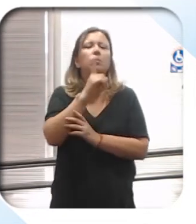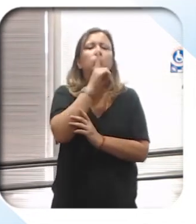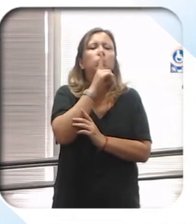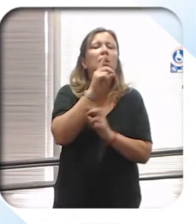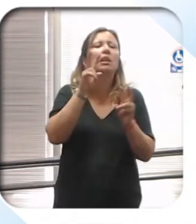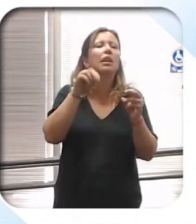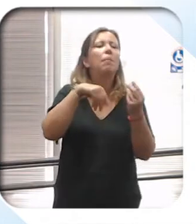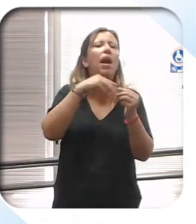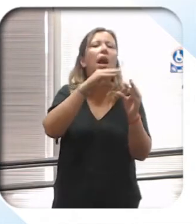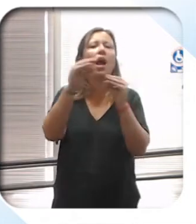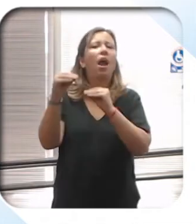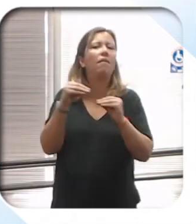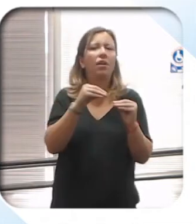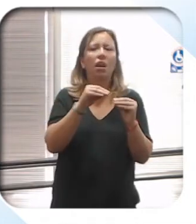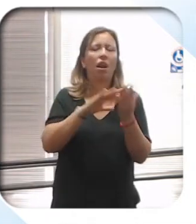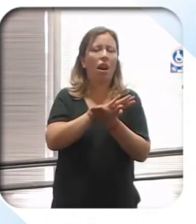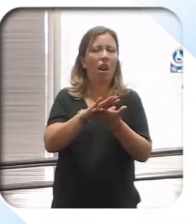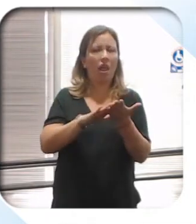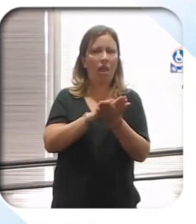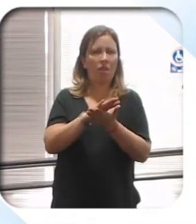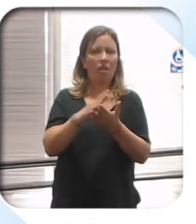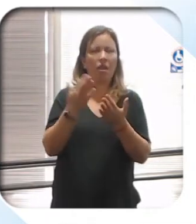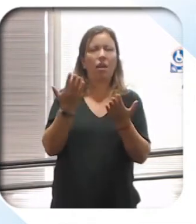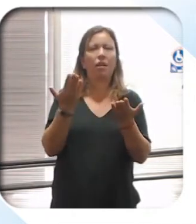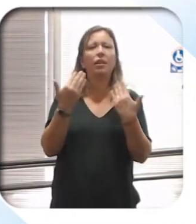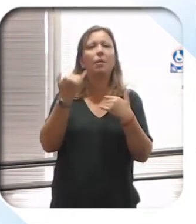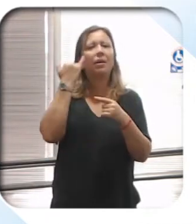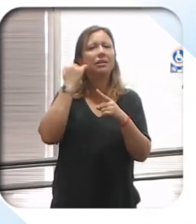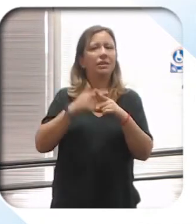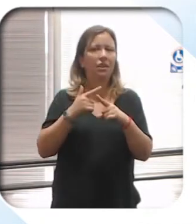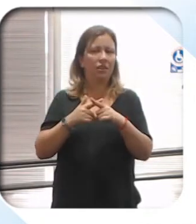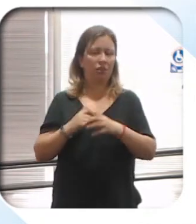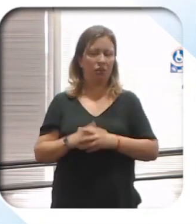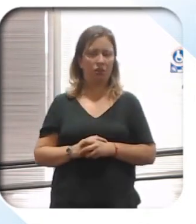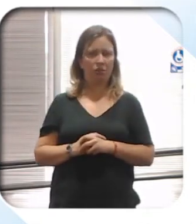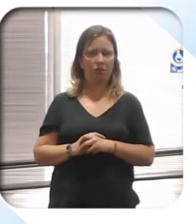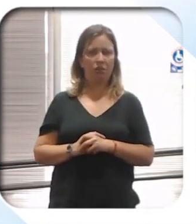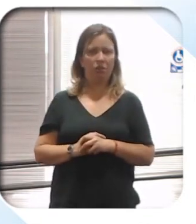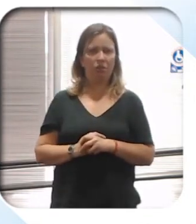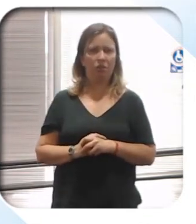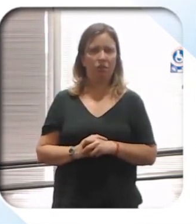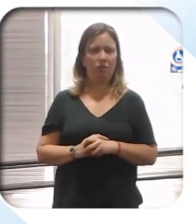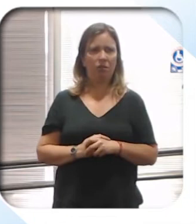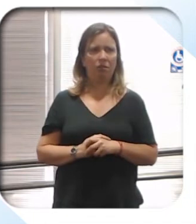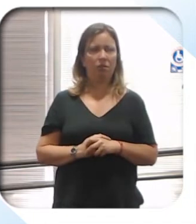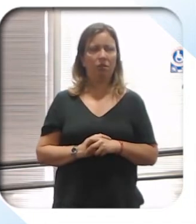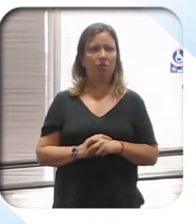familiar. Los silencios convenientes, le digo yo.